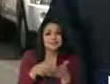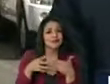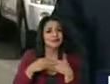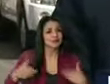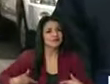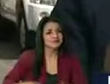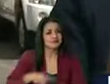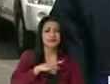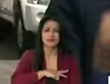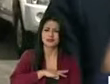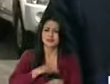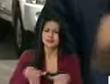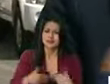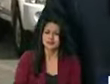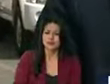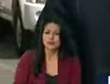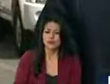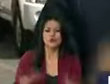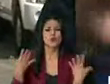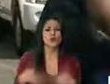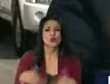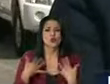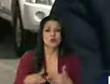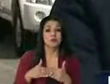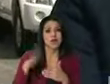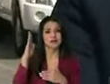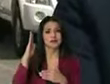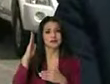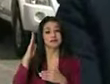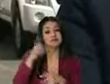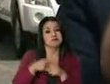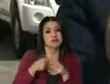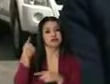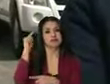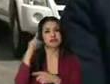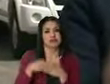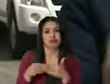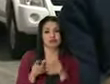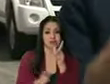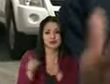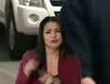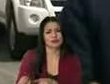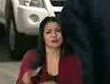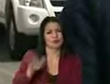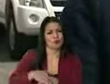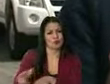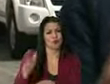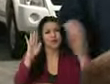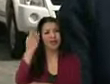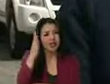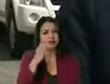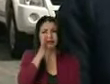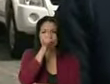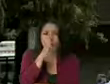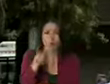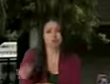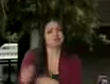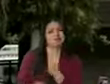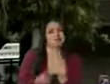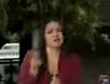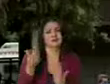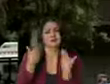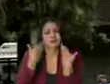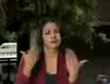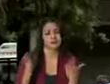cuesta al municipio, es decir, más de medio millón cuestan estas irresponsabilidades de personas que lastimosamente no sé qué pretenden. Razón